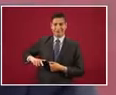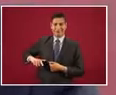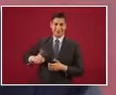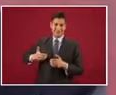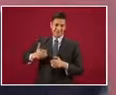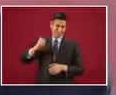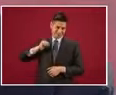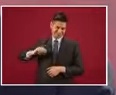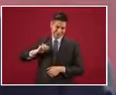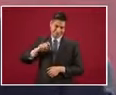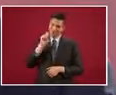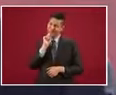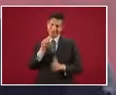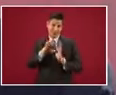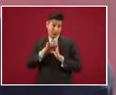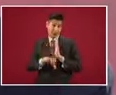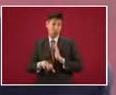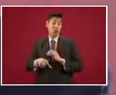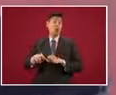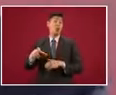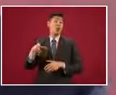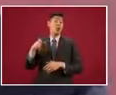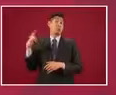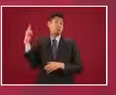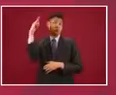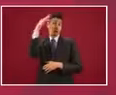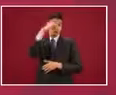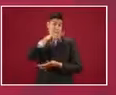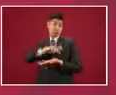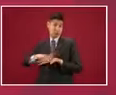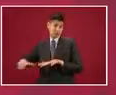tanto el que compró el avión como el que lo